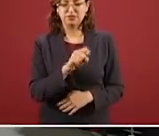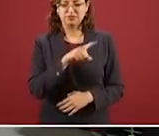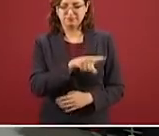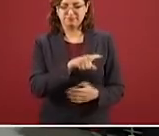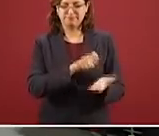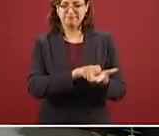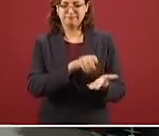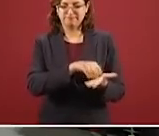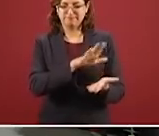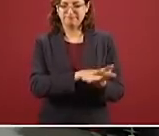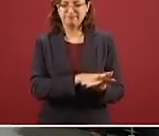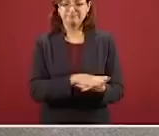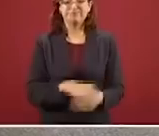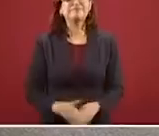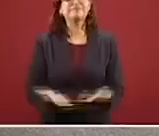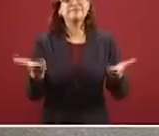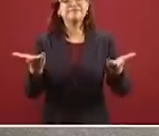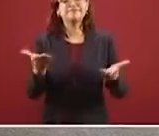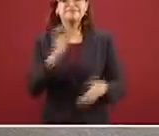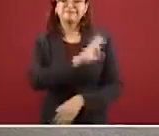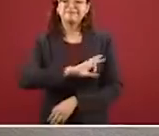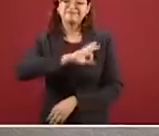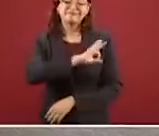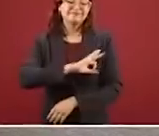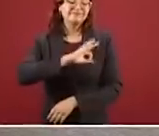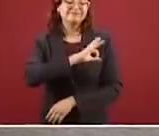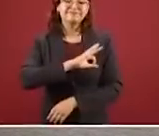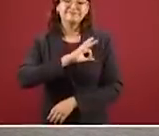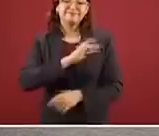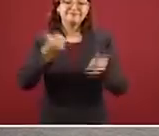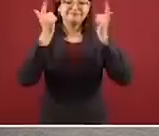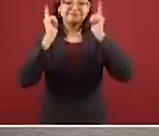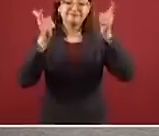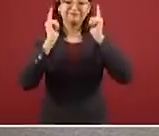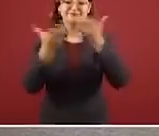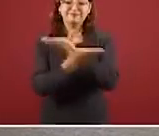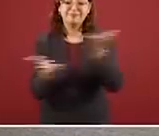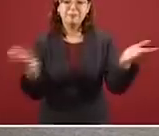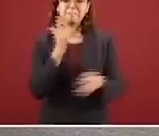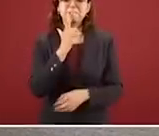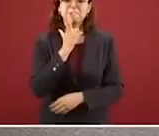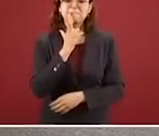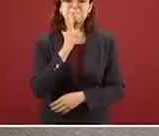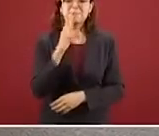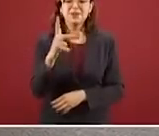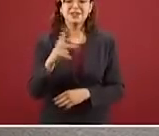se haga cargo de esto. Les deseo lo mejor a todos ustedes,